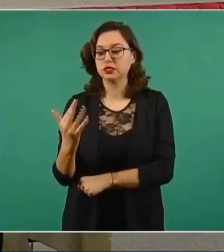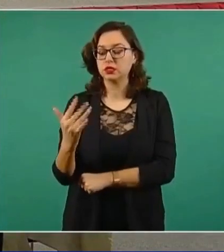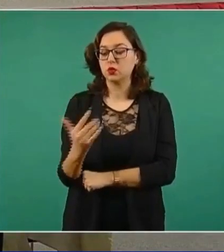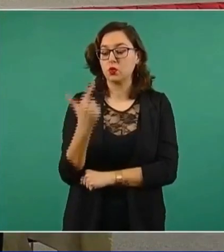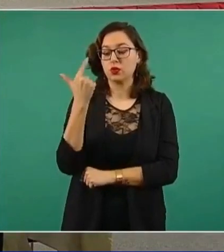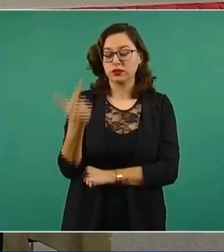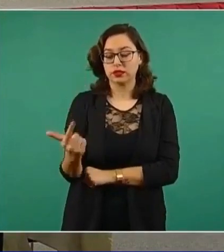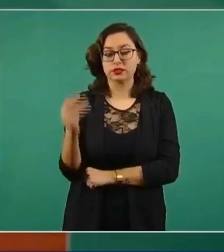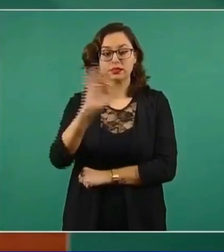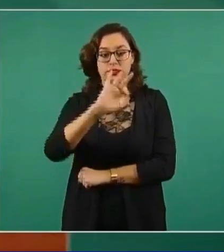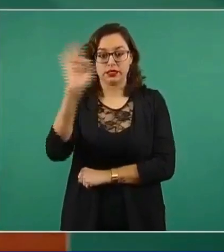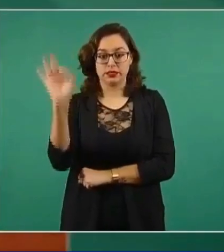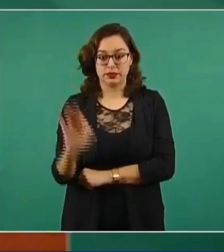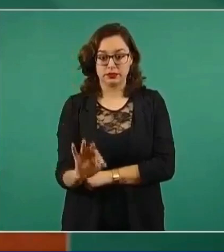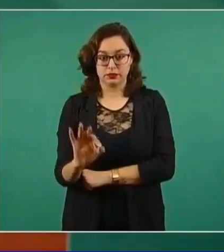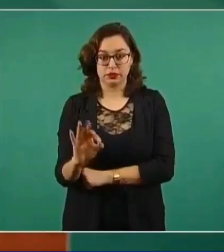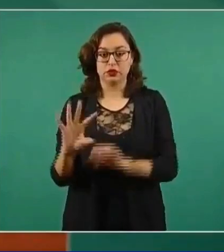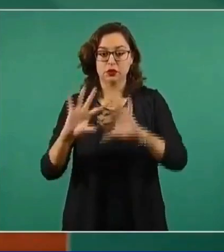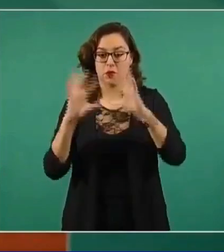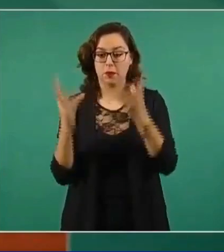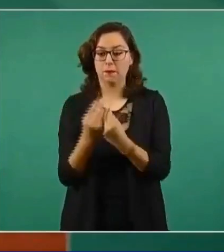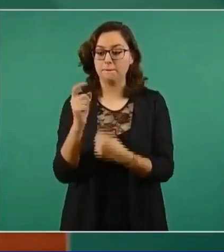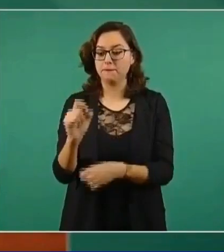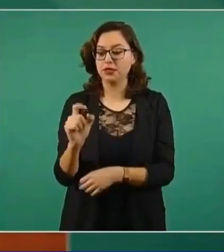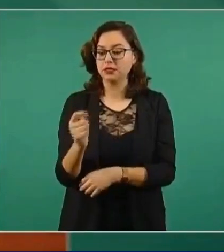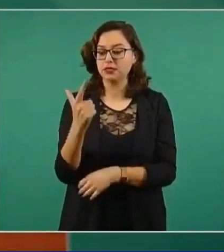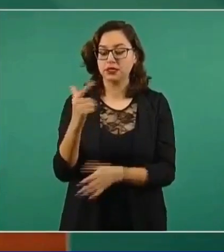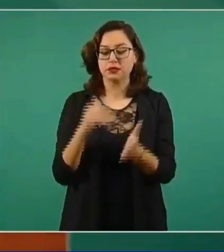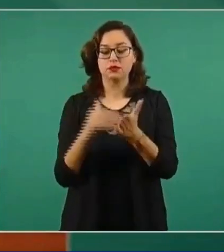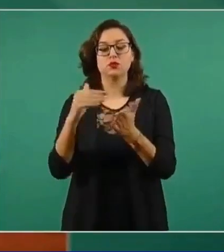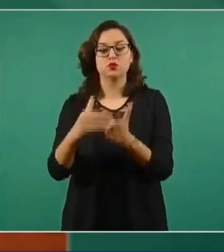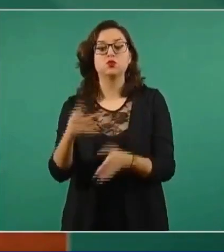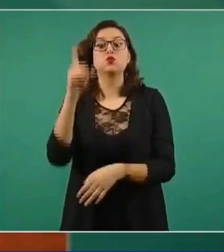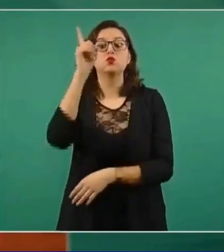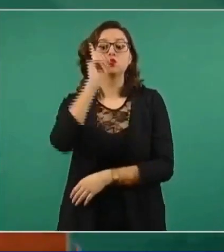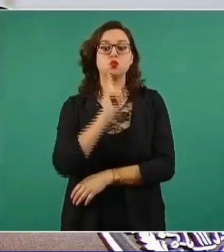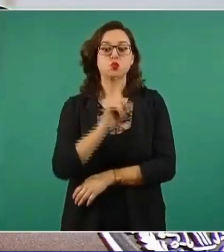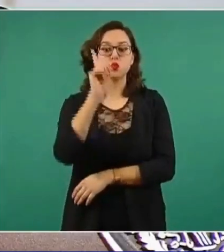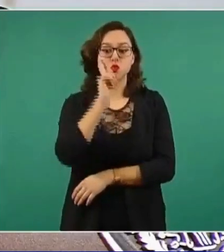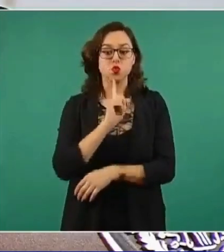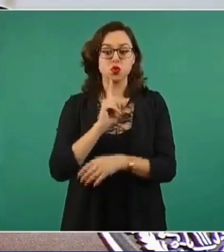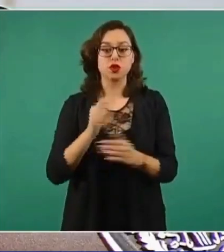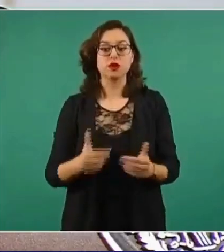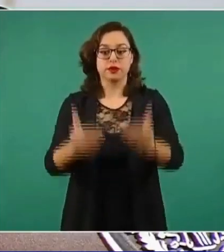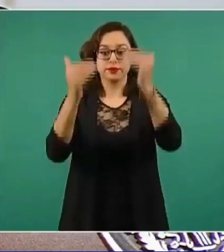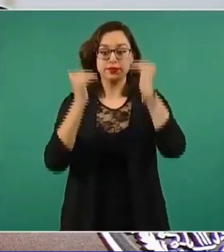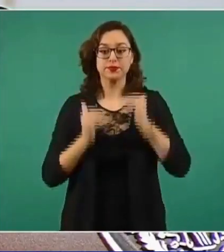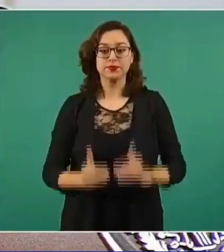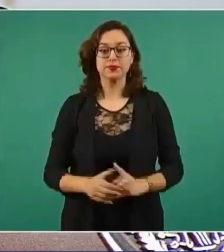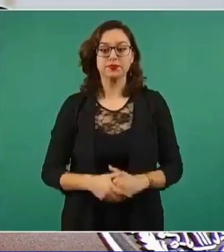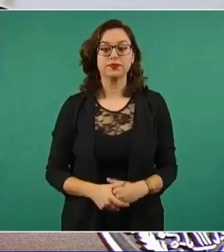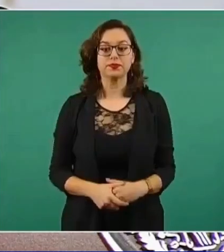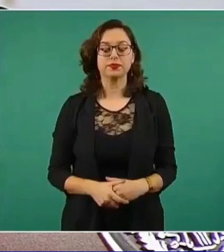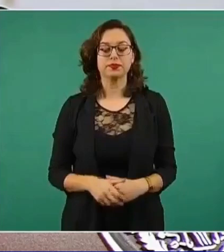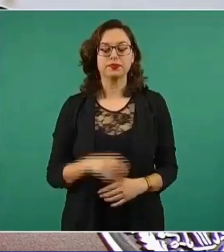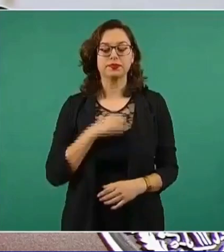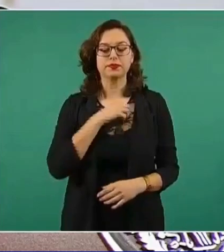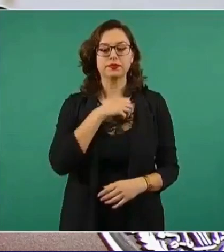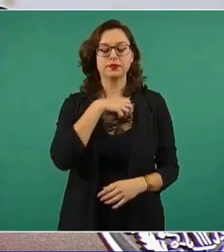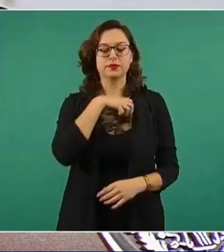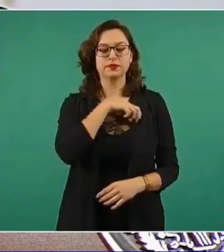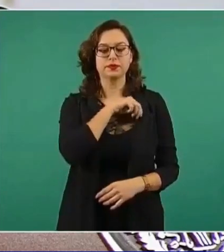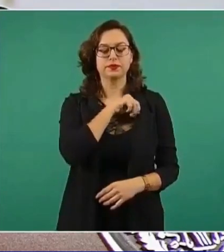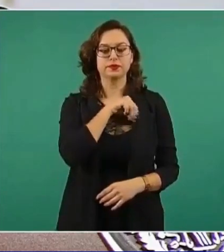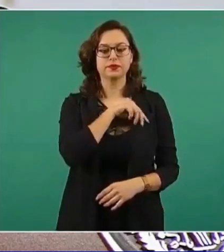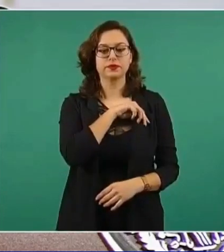57%, o sea, 27 millones, son mujeres. La siguiente, por favor. Estas cifras hablan